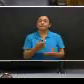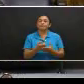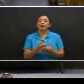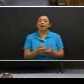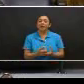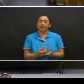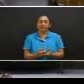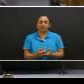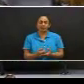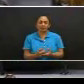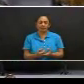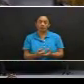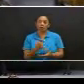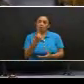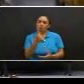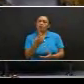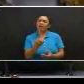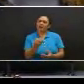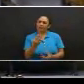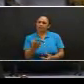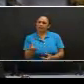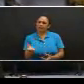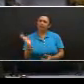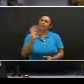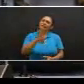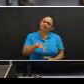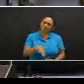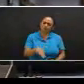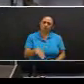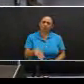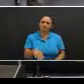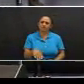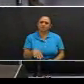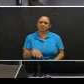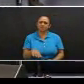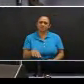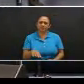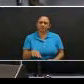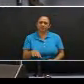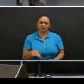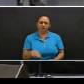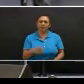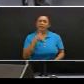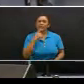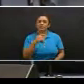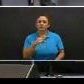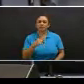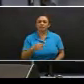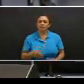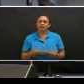cuando llega el 29 del mes le dice, mira, fíjate que mejor te voy a pagar 1.500.